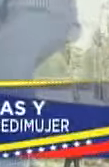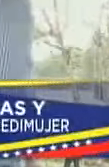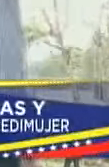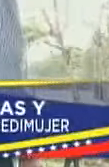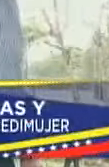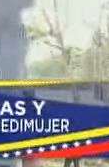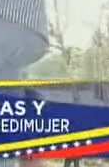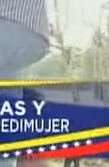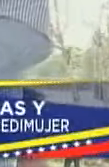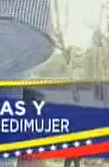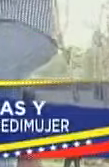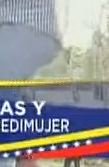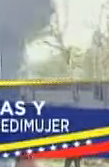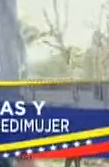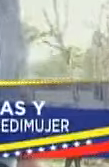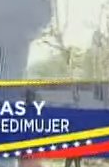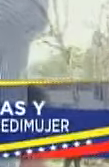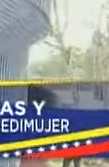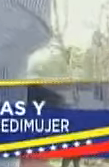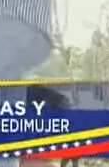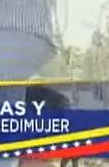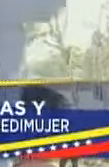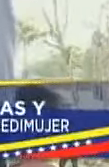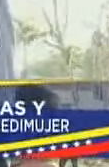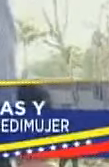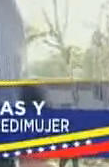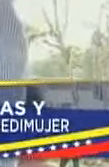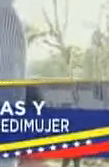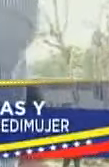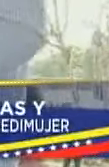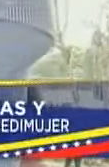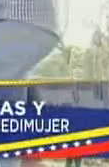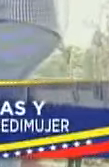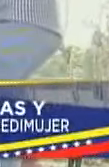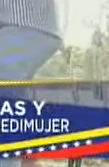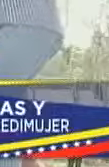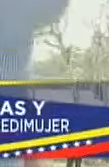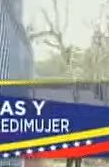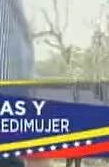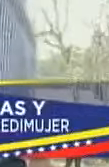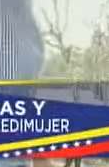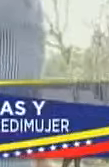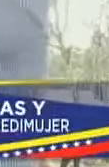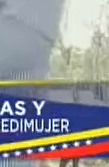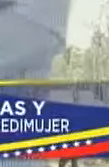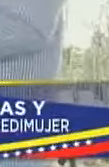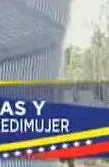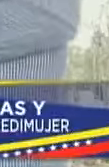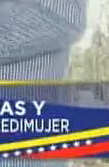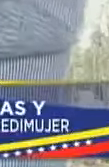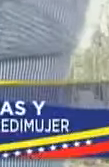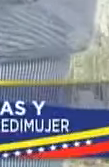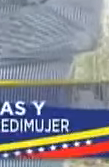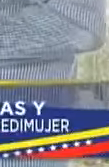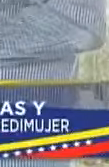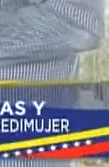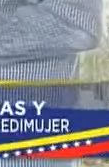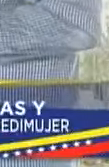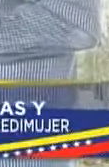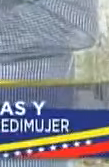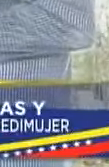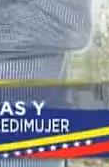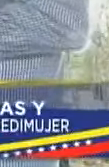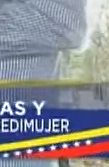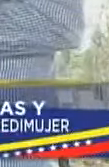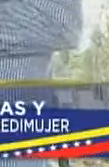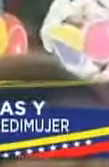espíritu, son mi inspiración y son la fuerza de la victoria de la patria, de la victoria del futuro.